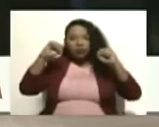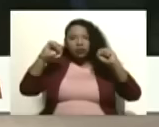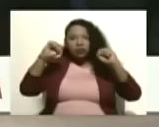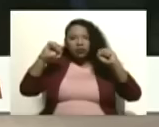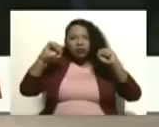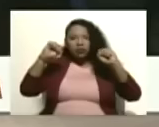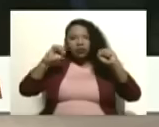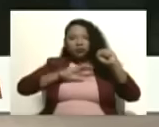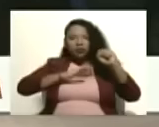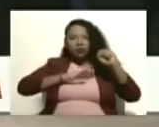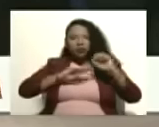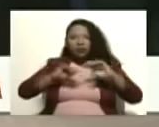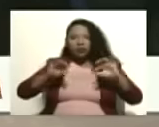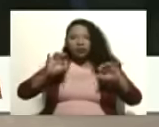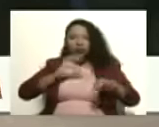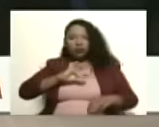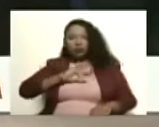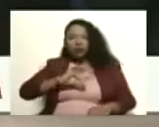nuestra soberanía.